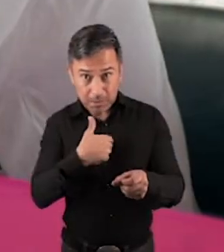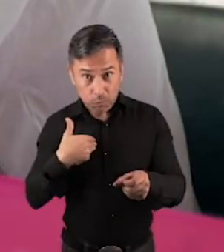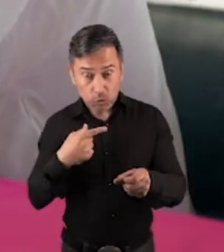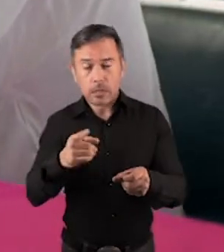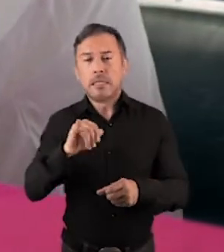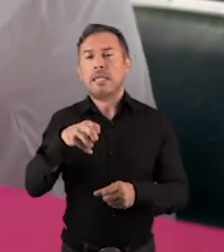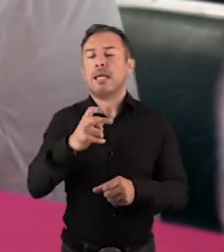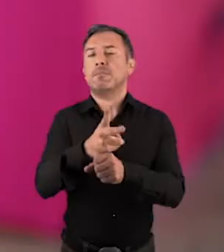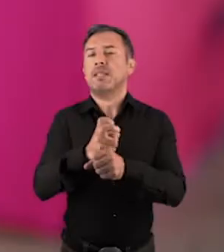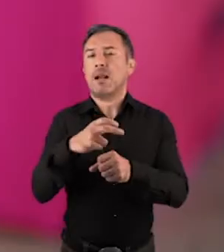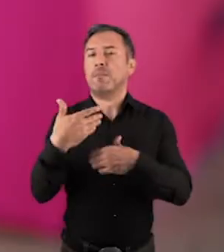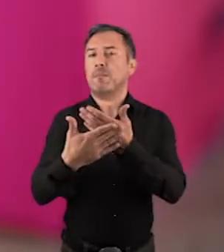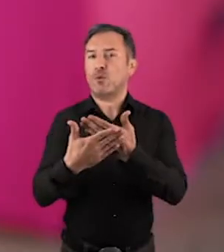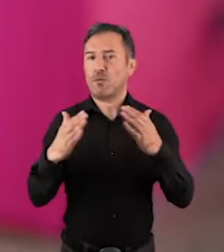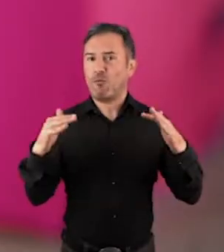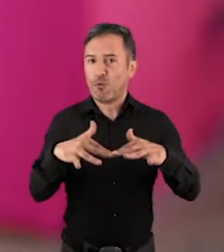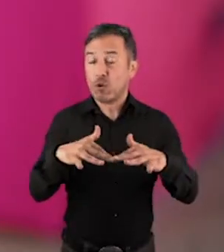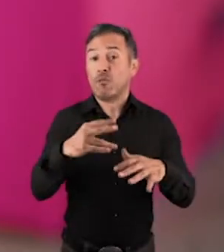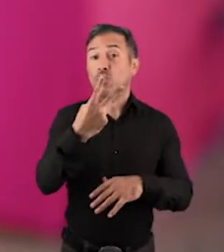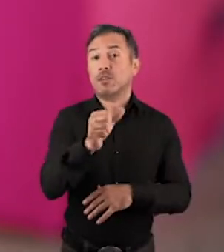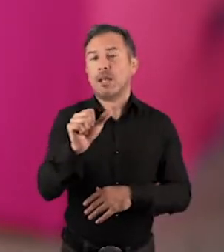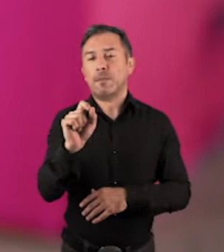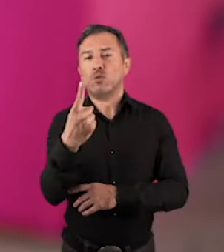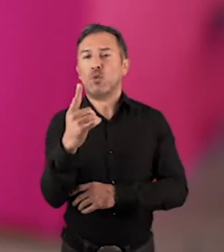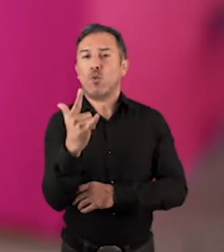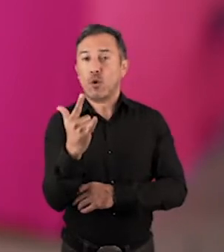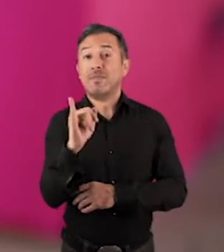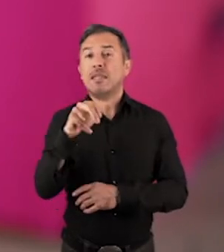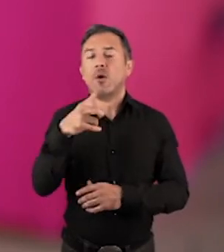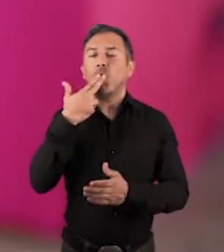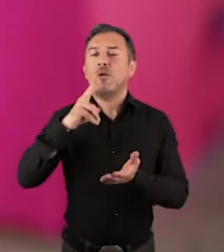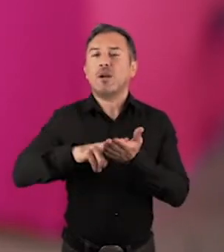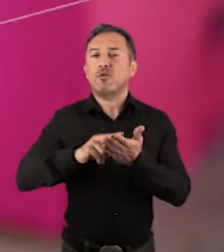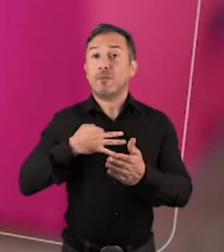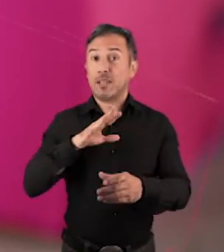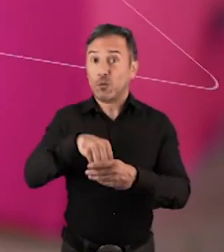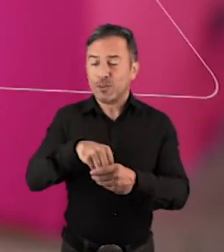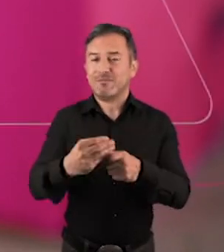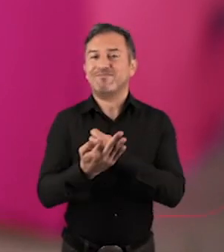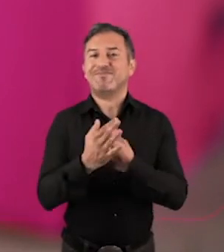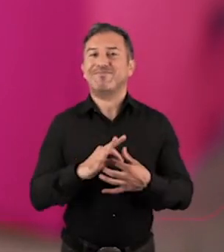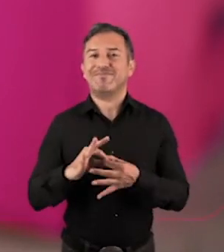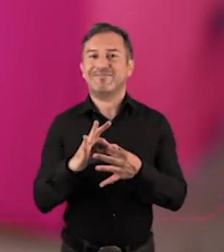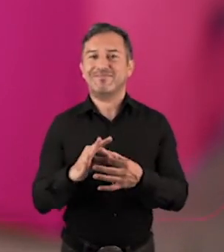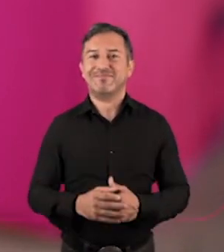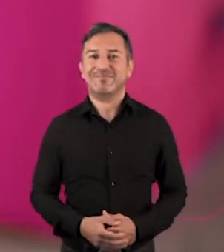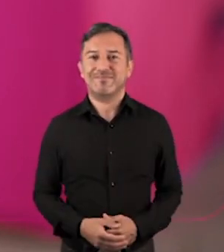ine.mx. In ine hachkabet tumen kutak besikon yetel kumuchikon.